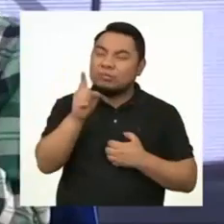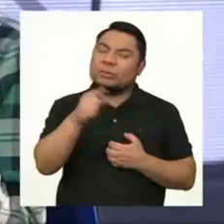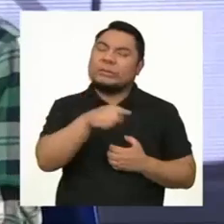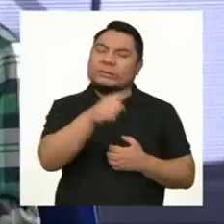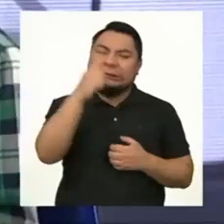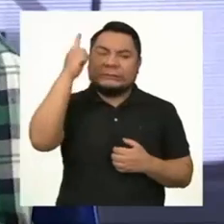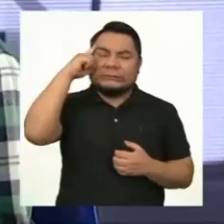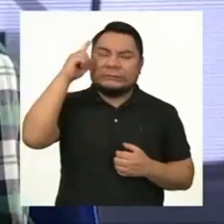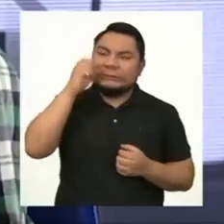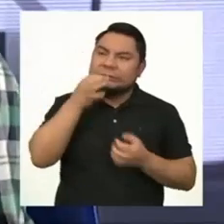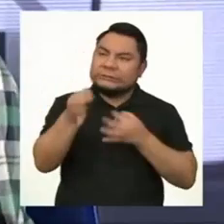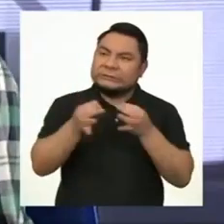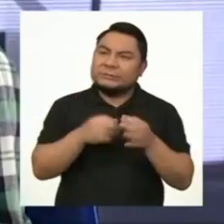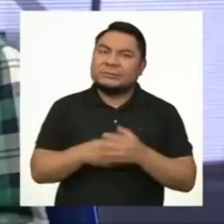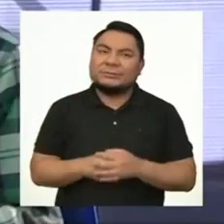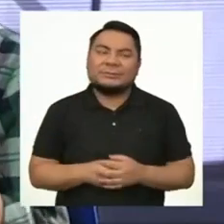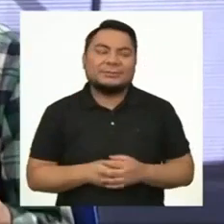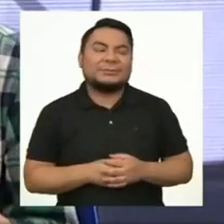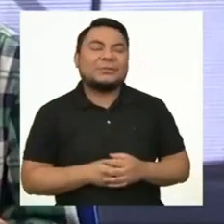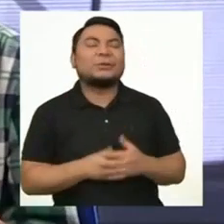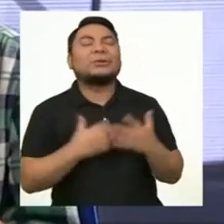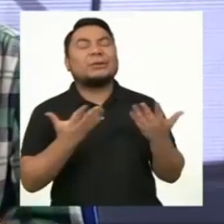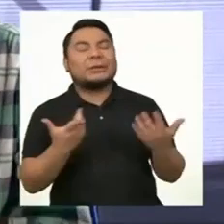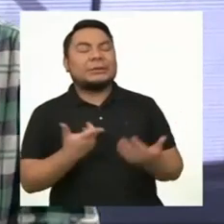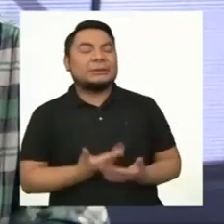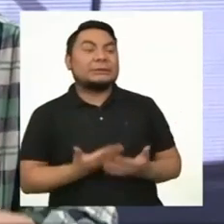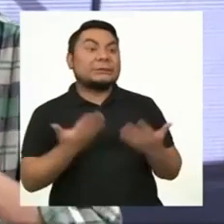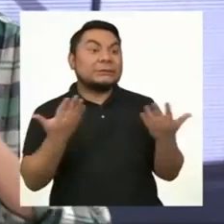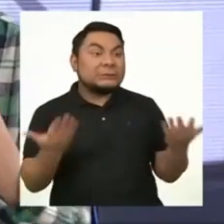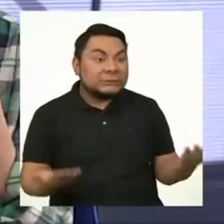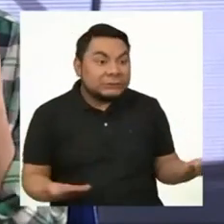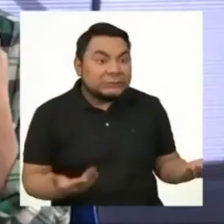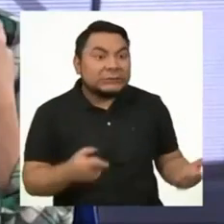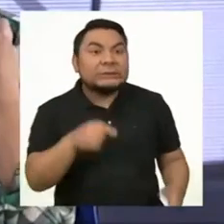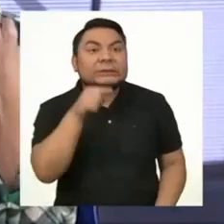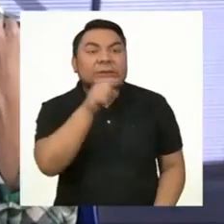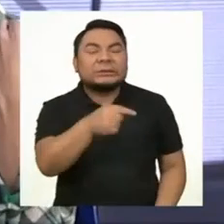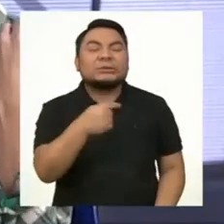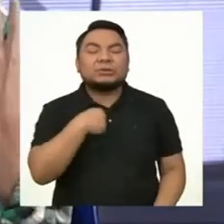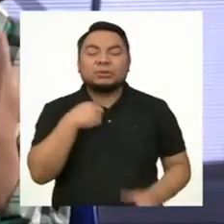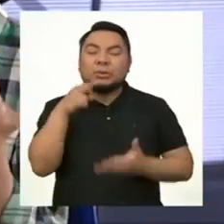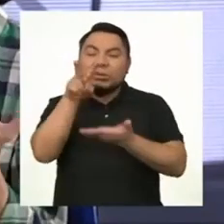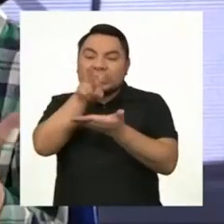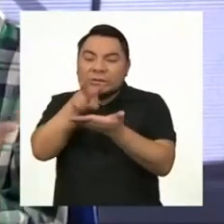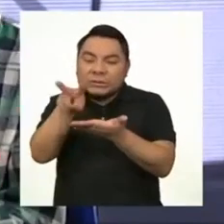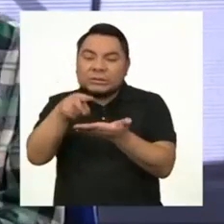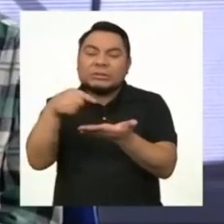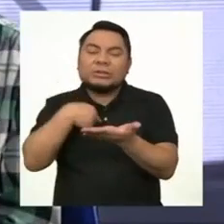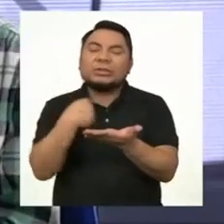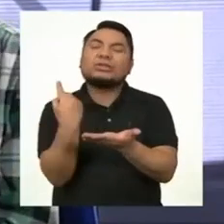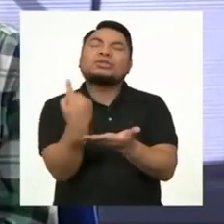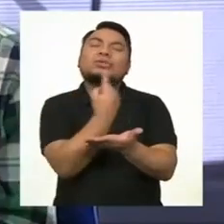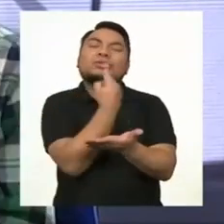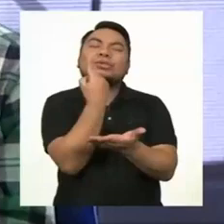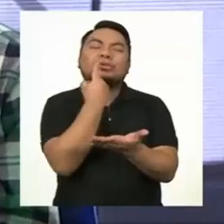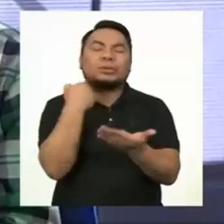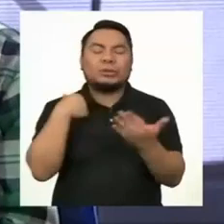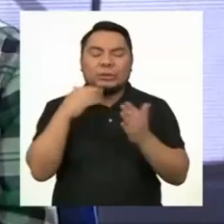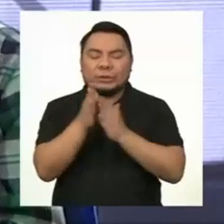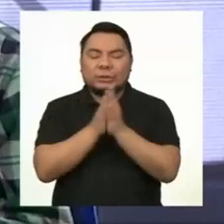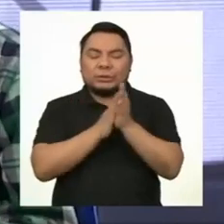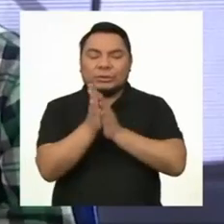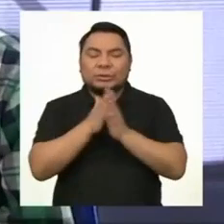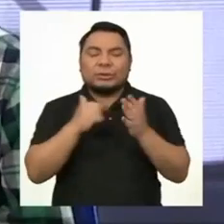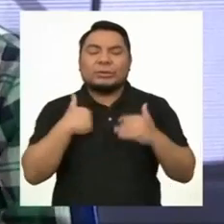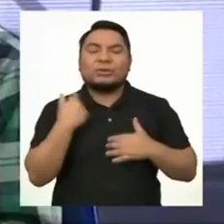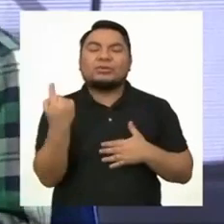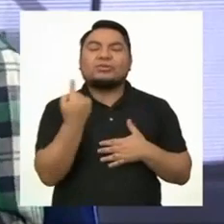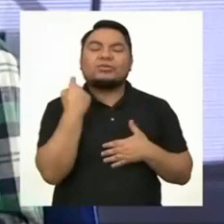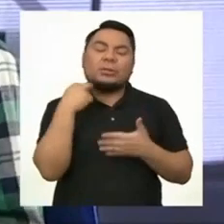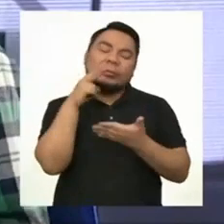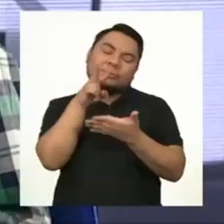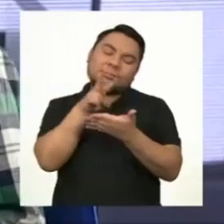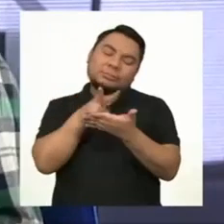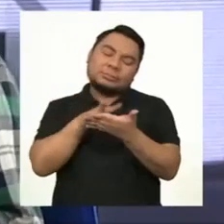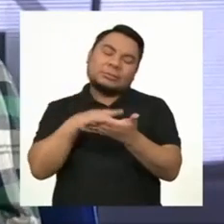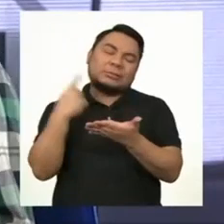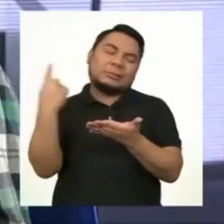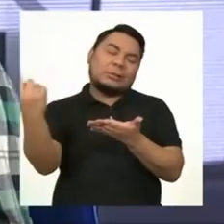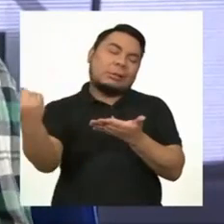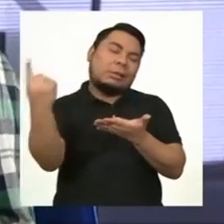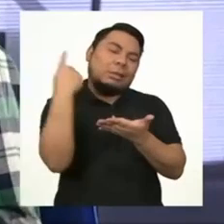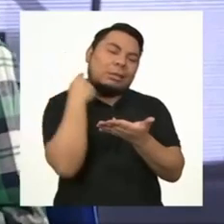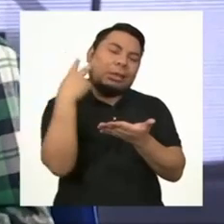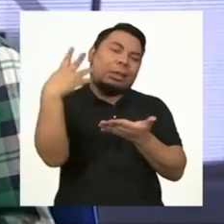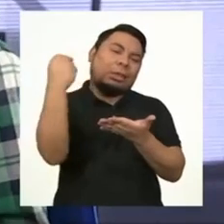¡Ah, Tocino! En ese momento quería estar solo y disfrutar de mi lectura. No